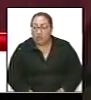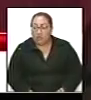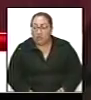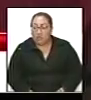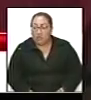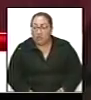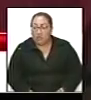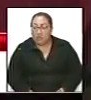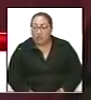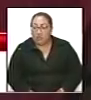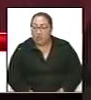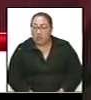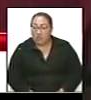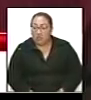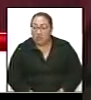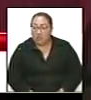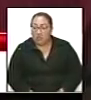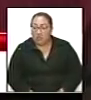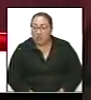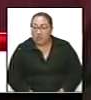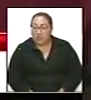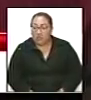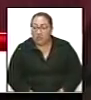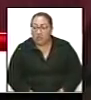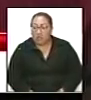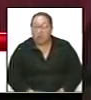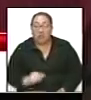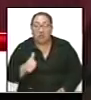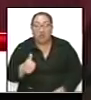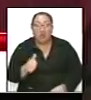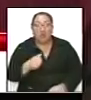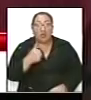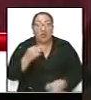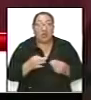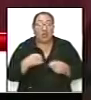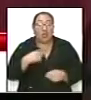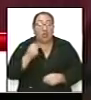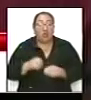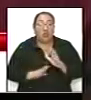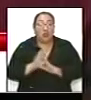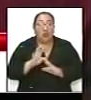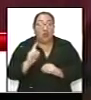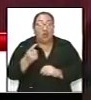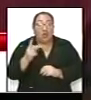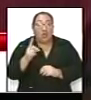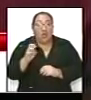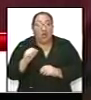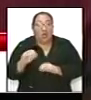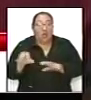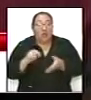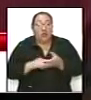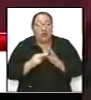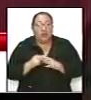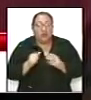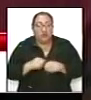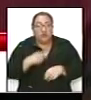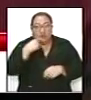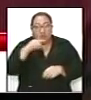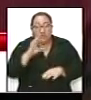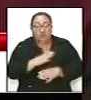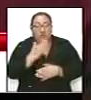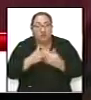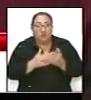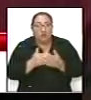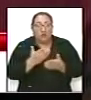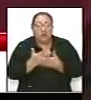eso que la propia sentencia de la Corte Suprema refiere que Donaire habría realizado, en el peor de los casos,